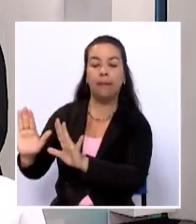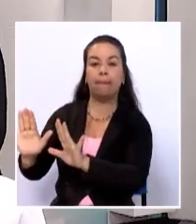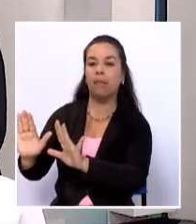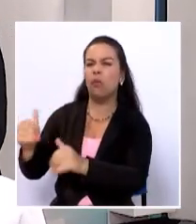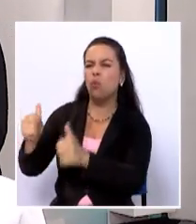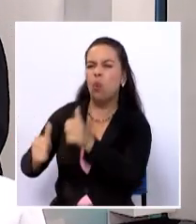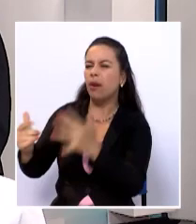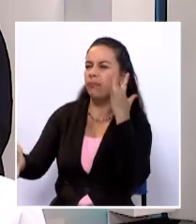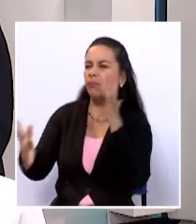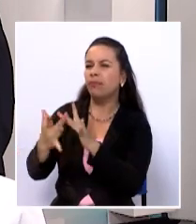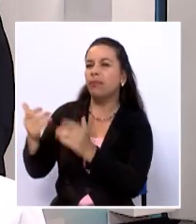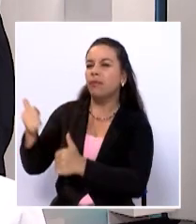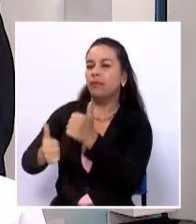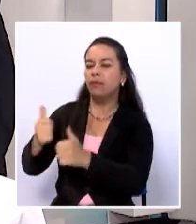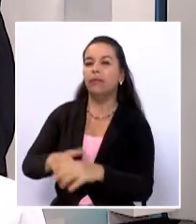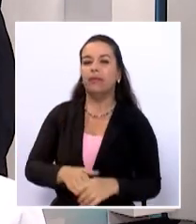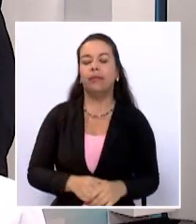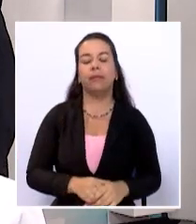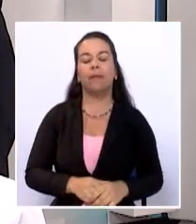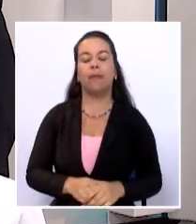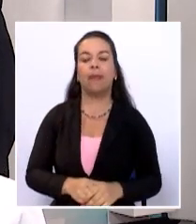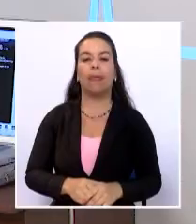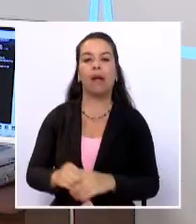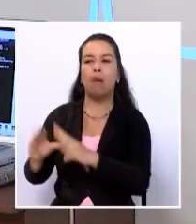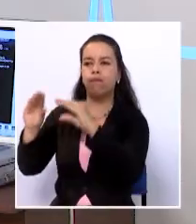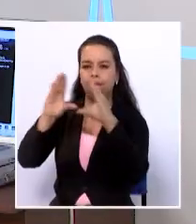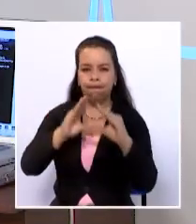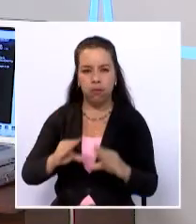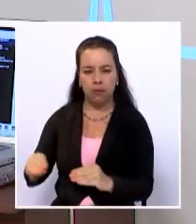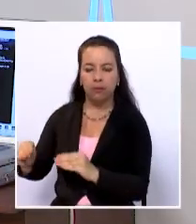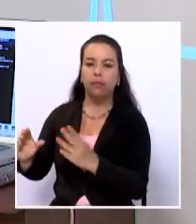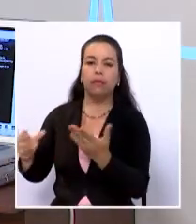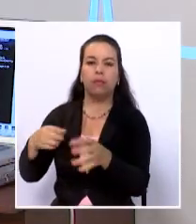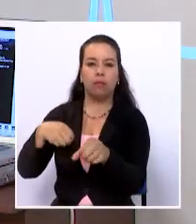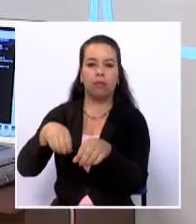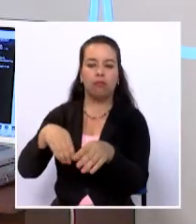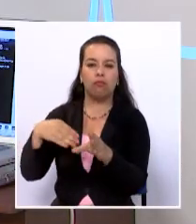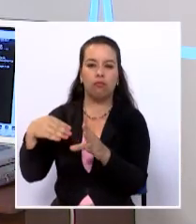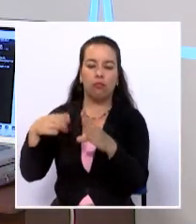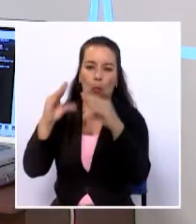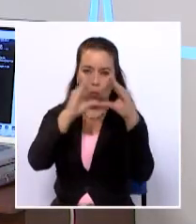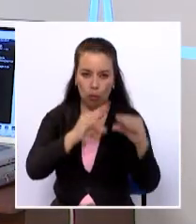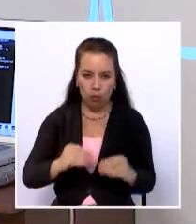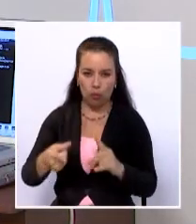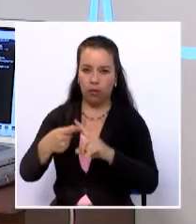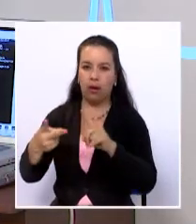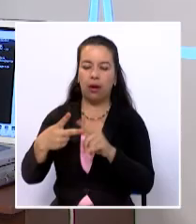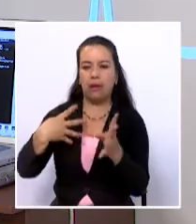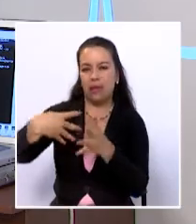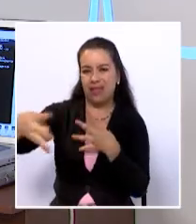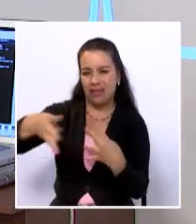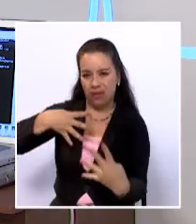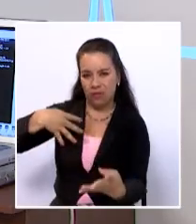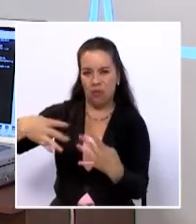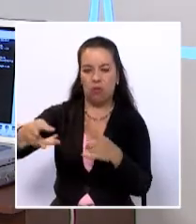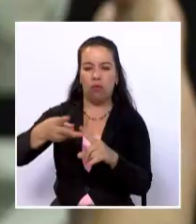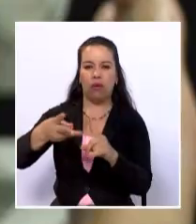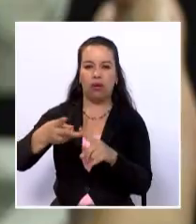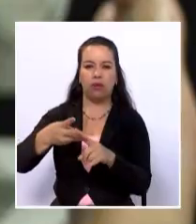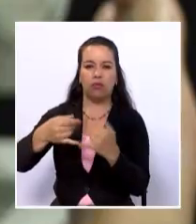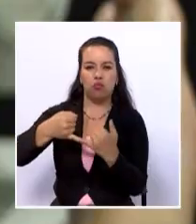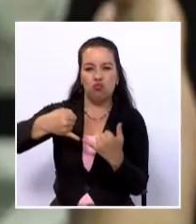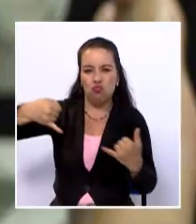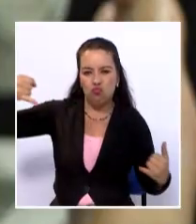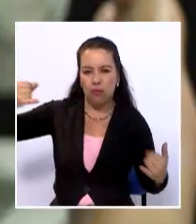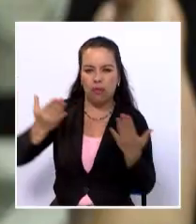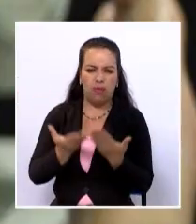cuáles patologías para tejidos blandos usa para dos lesiones musculares para lesiones de los tendones seis para lesiones de algunos ligamentos que se